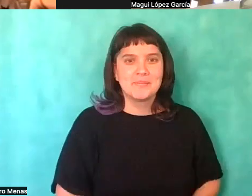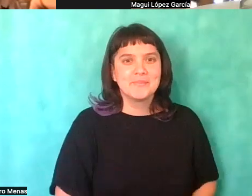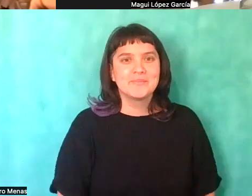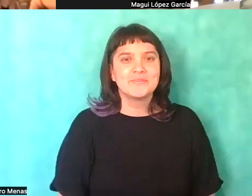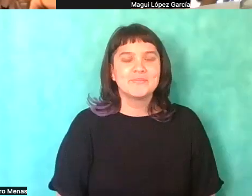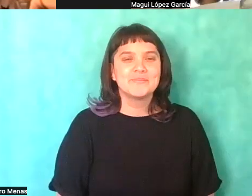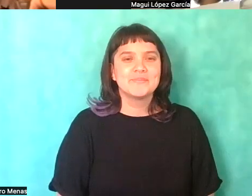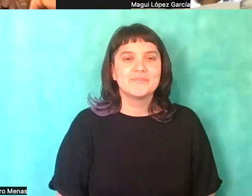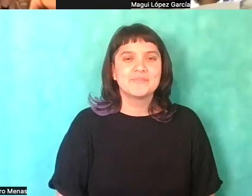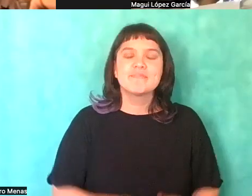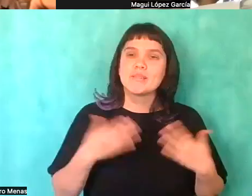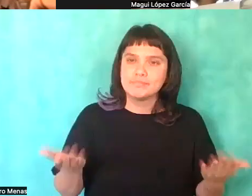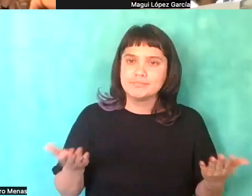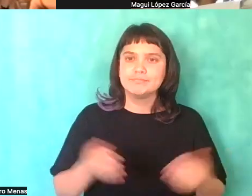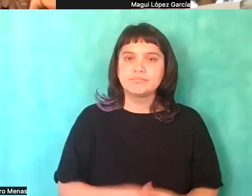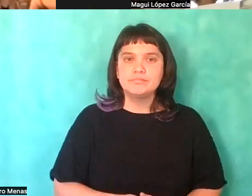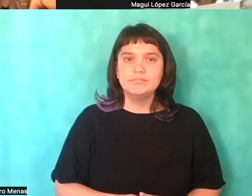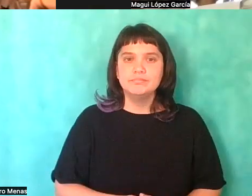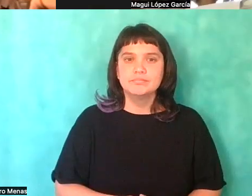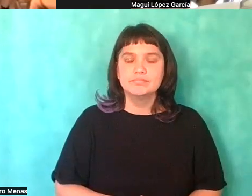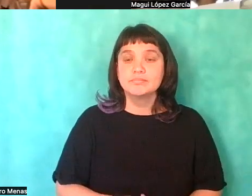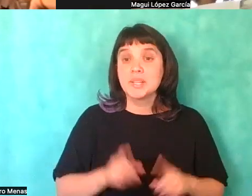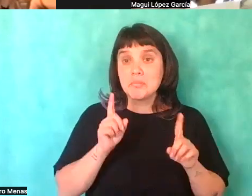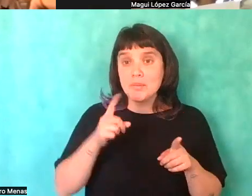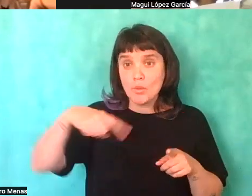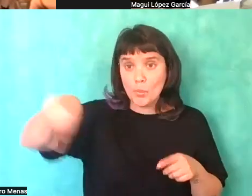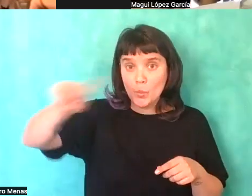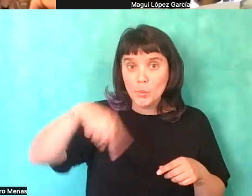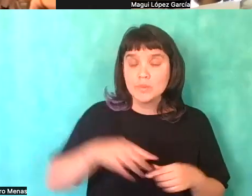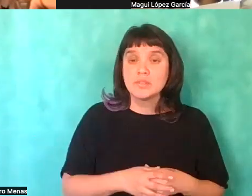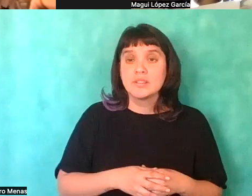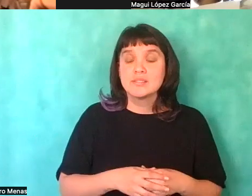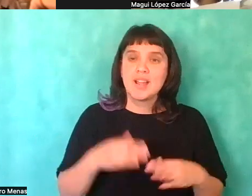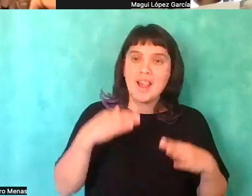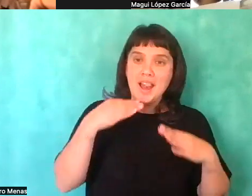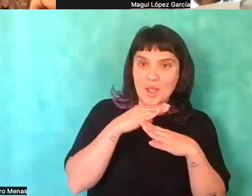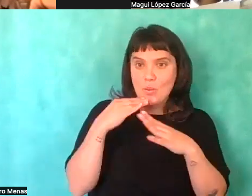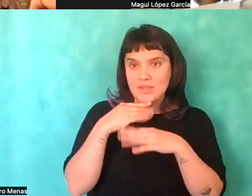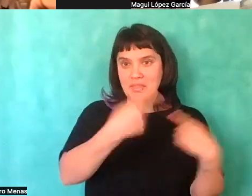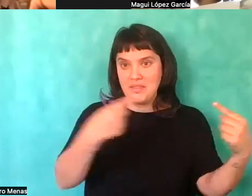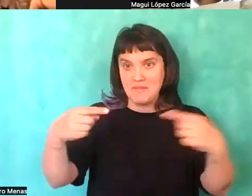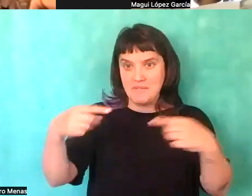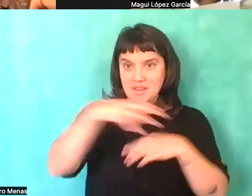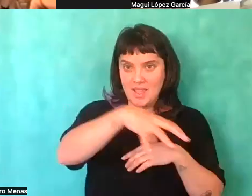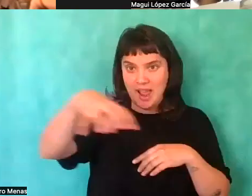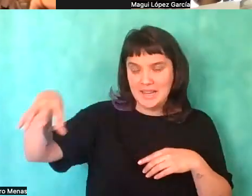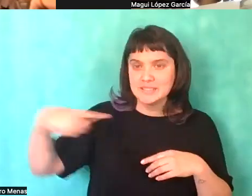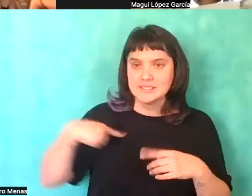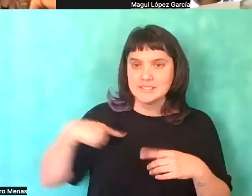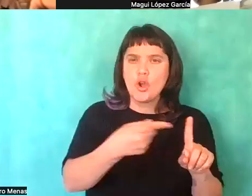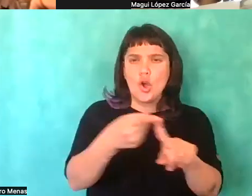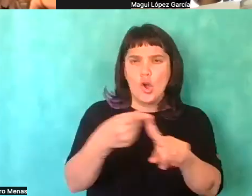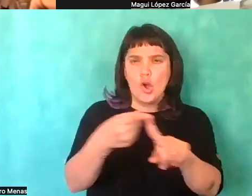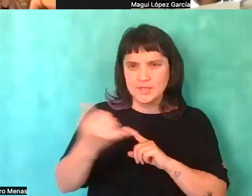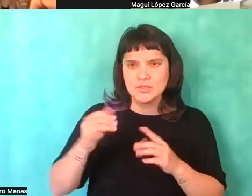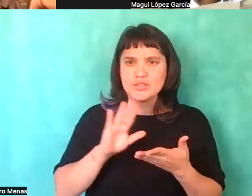no, bueno, bueno, de la misma forma que ustedes también, digo, a lingüistas de distintas áreas nos han contactado en